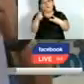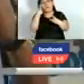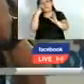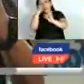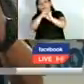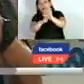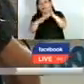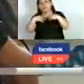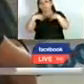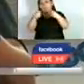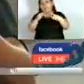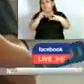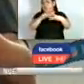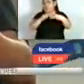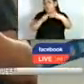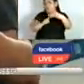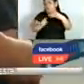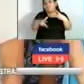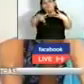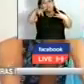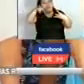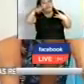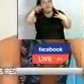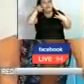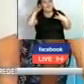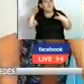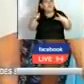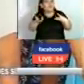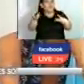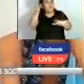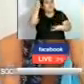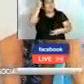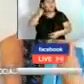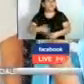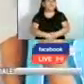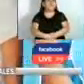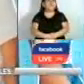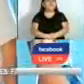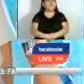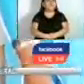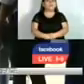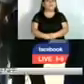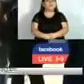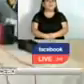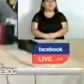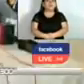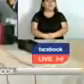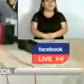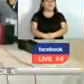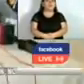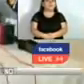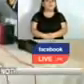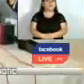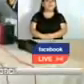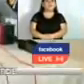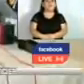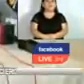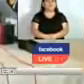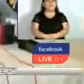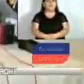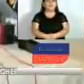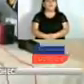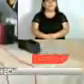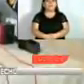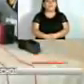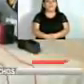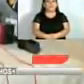de bioseguridad. Esas son algunas de las observaciones que ellos han hecho.